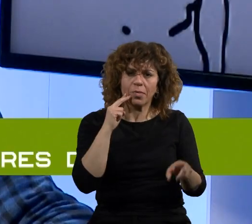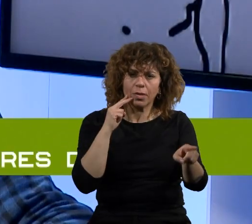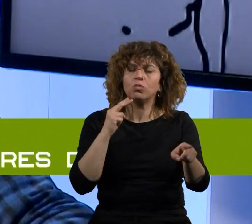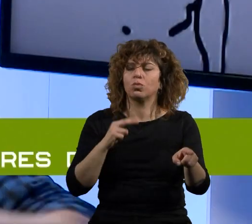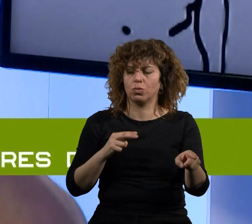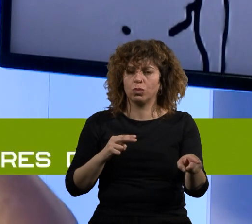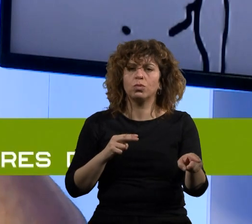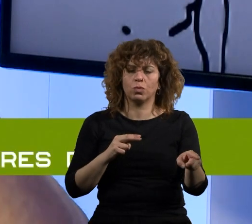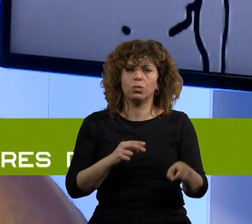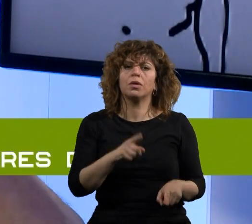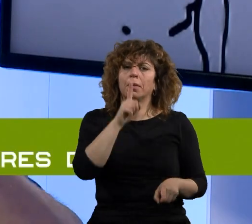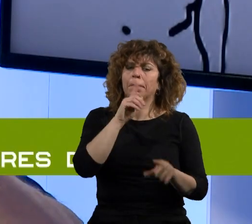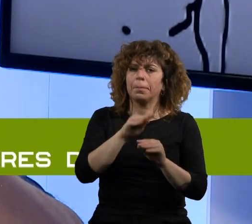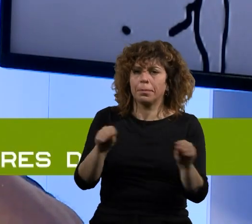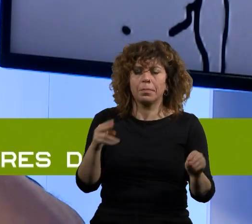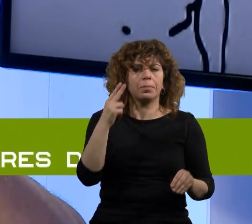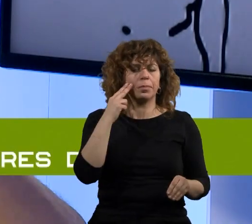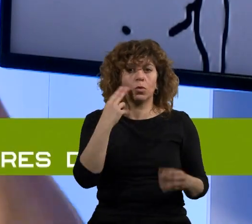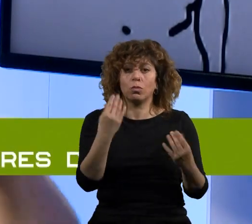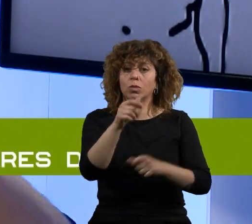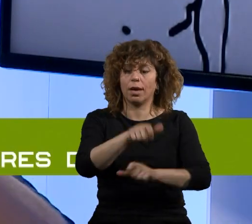mucho silencio y mucho miedo. De hecho, con mucha